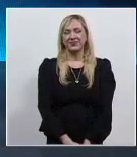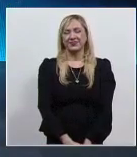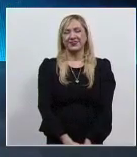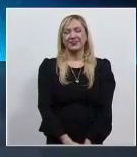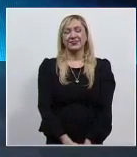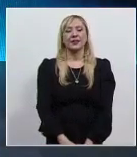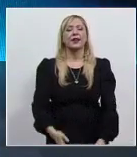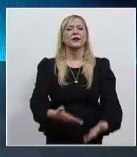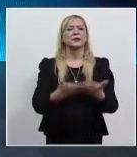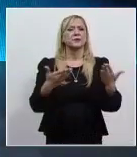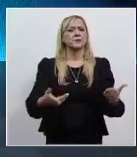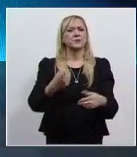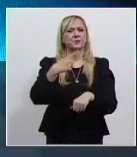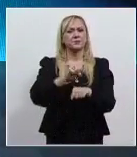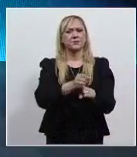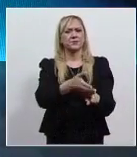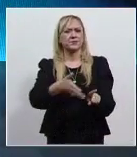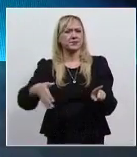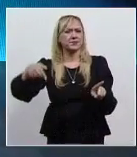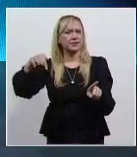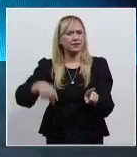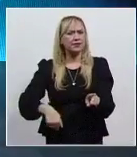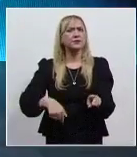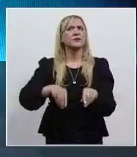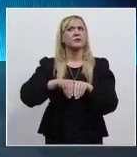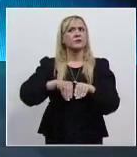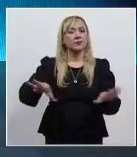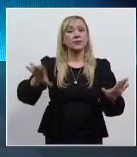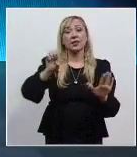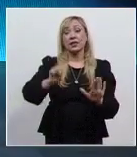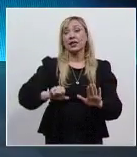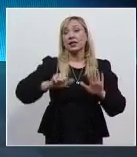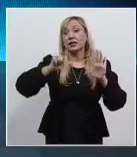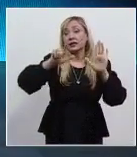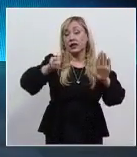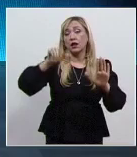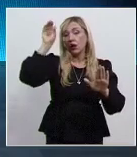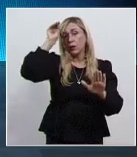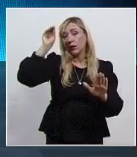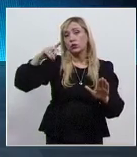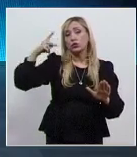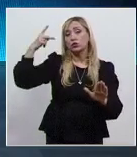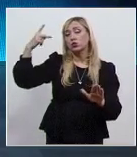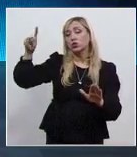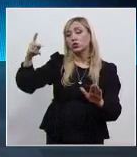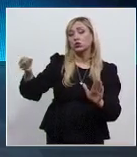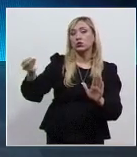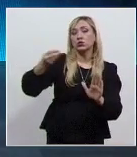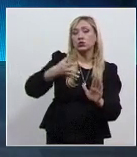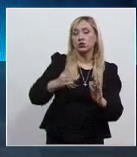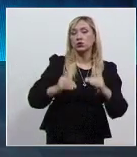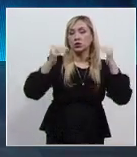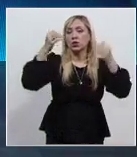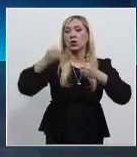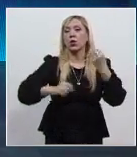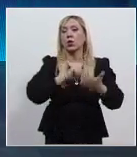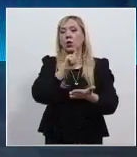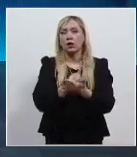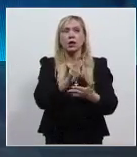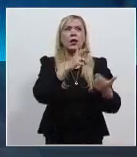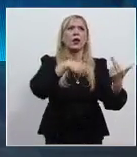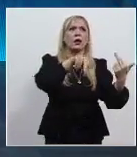En la edición de esta semana del Semanario Judicial se publicaron 67 criterios de la Suprema Corte, plenos regionales y